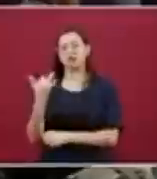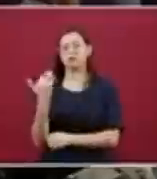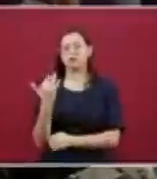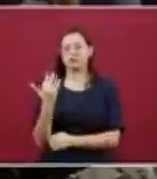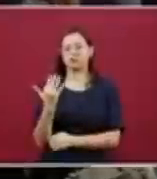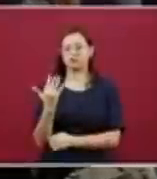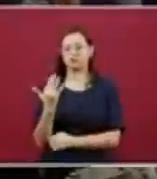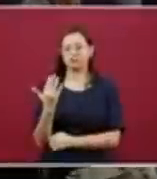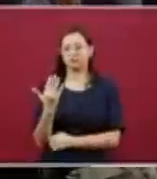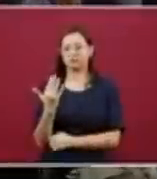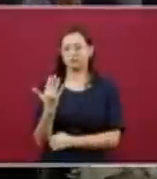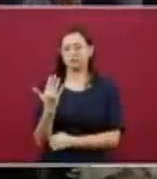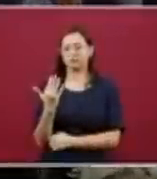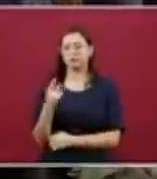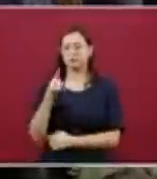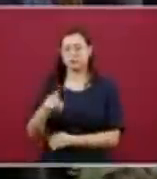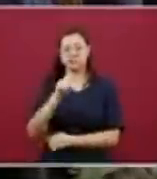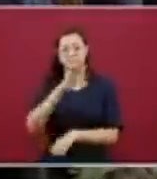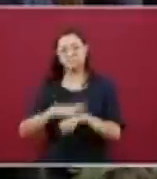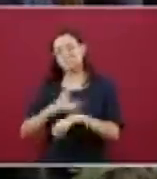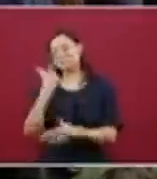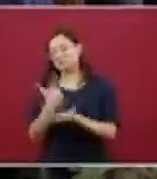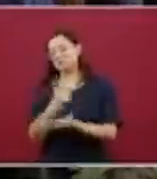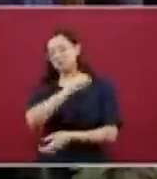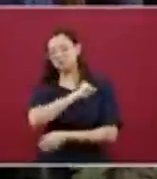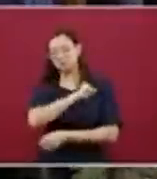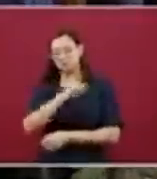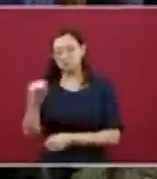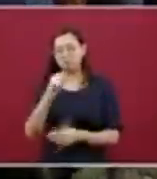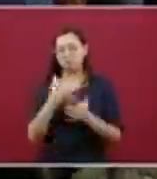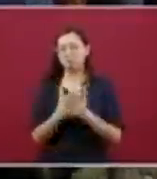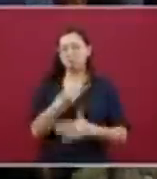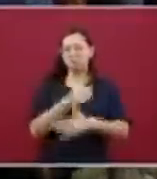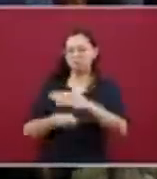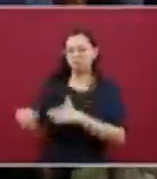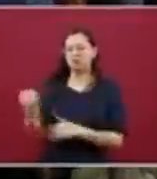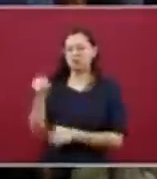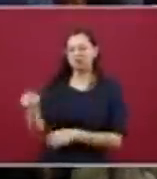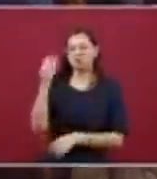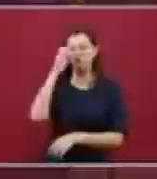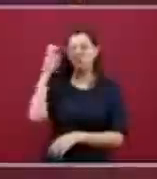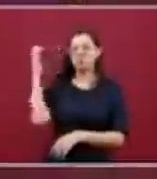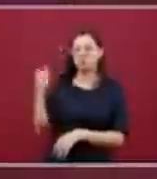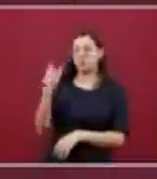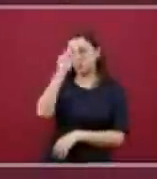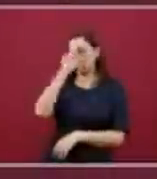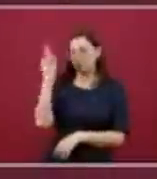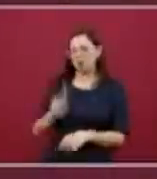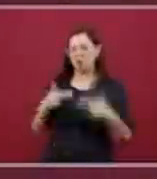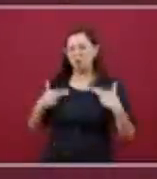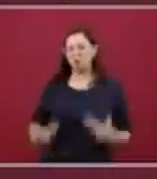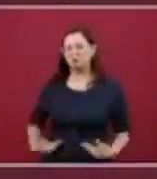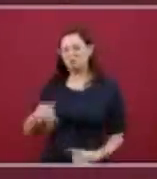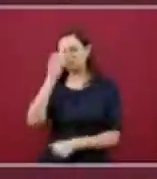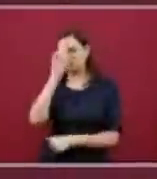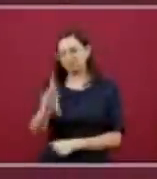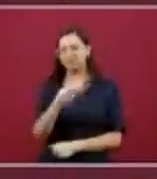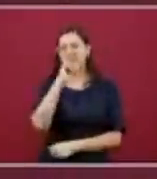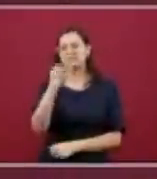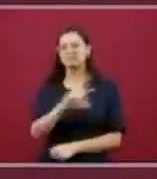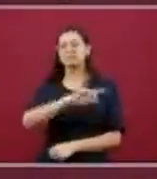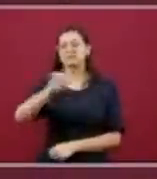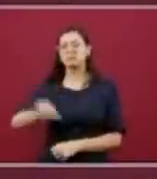que se confinaban los roles más peligrosos, surgiendo el mito de la prisión más cruel e inhumana. En el 70,